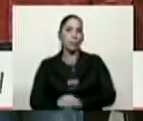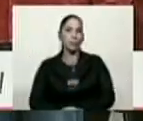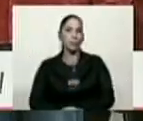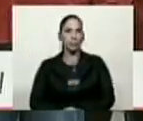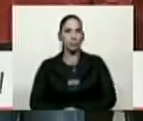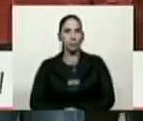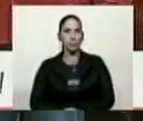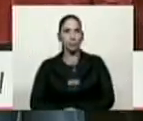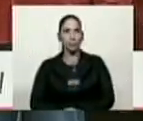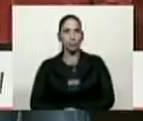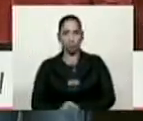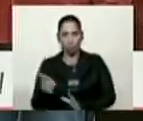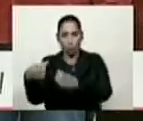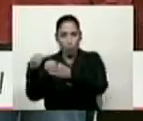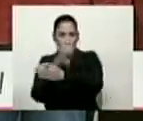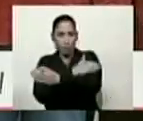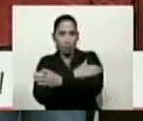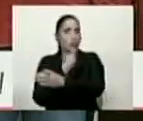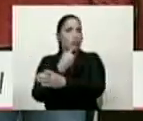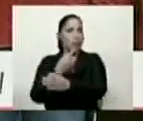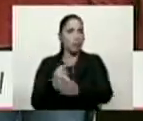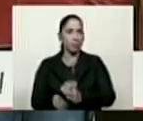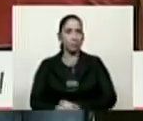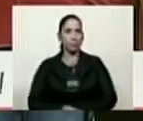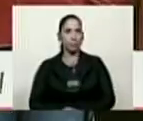ofrezcan, lo que ellos digan.